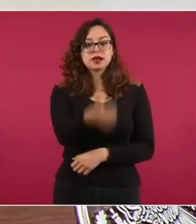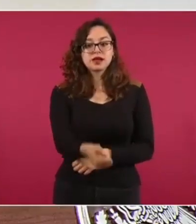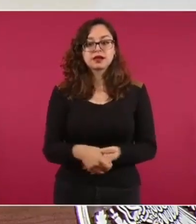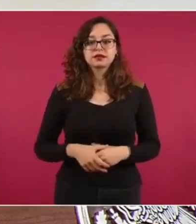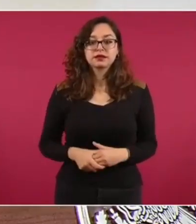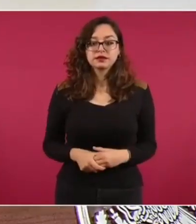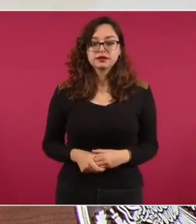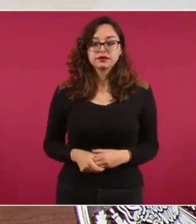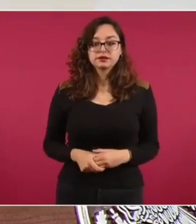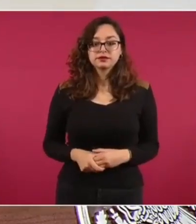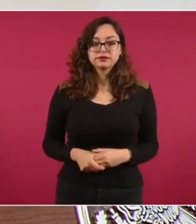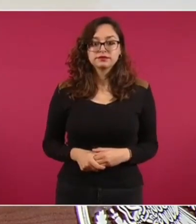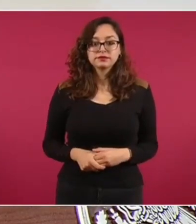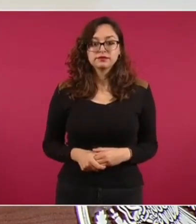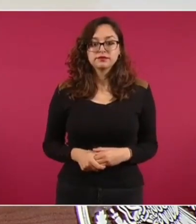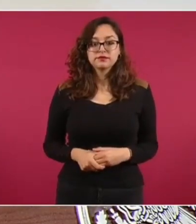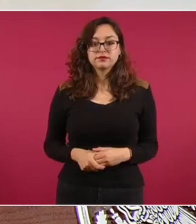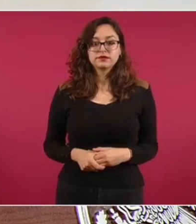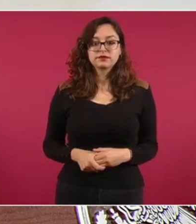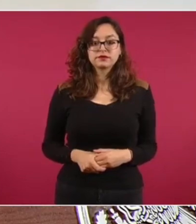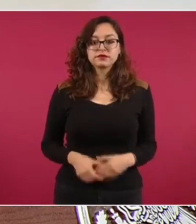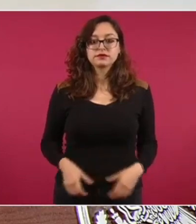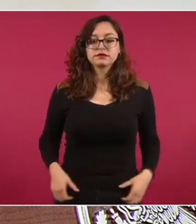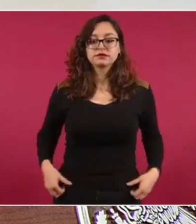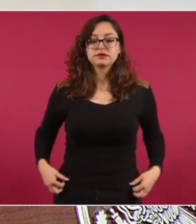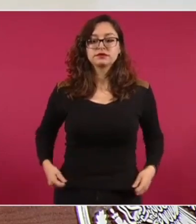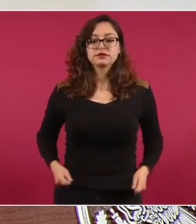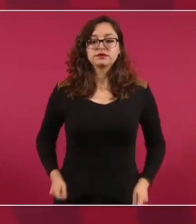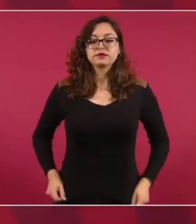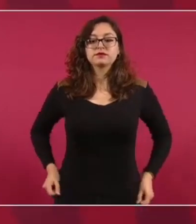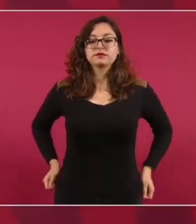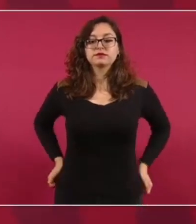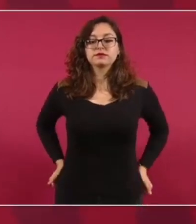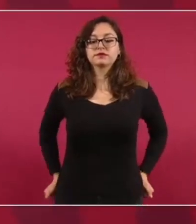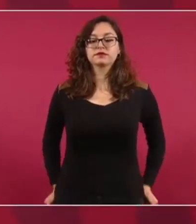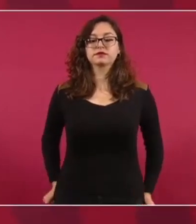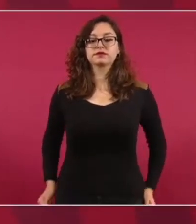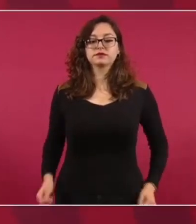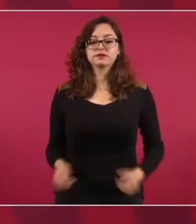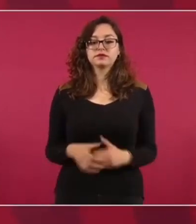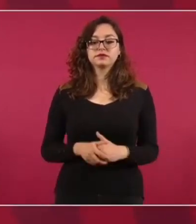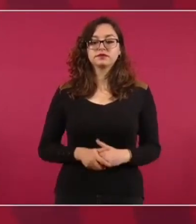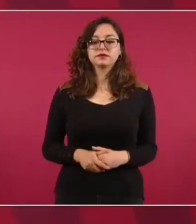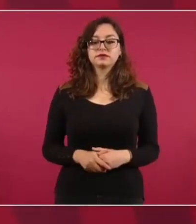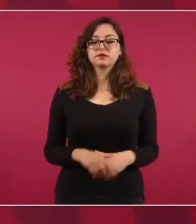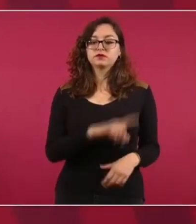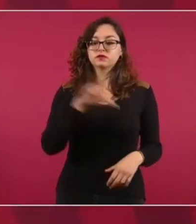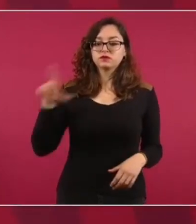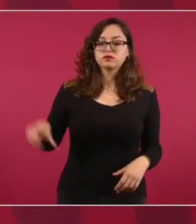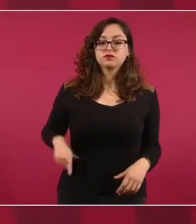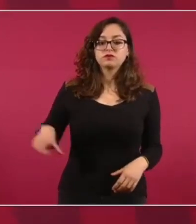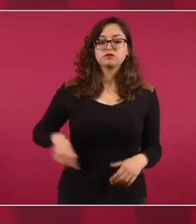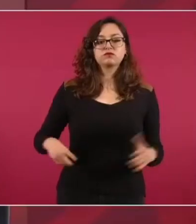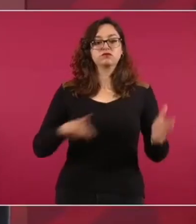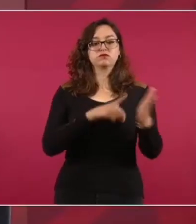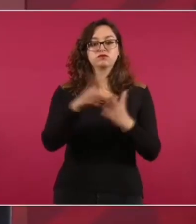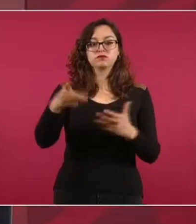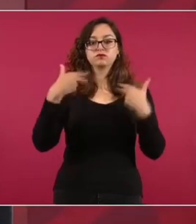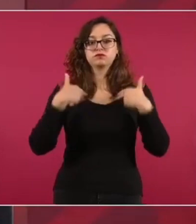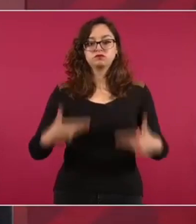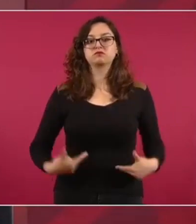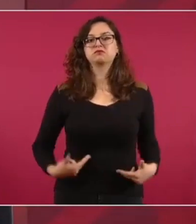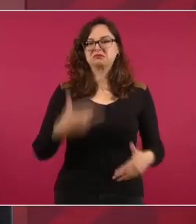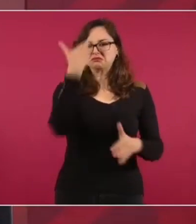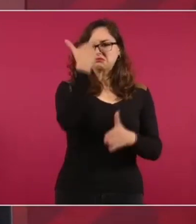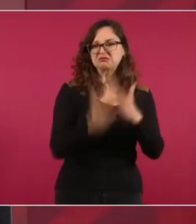que deje de ser el violador principal de los derechos humanos, como sucede en todo el